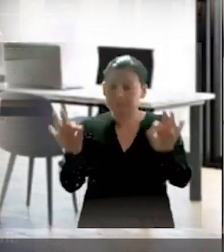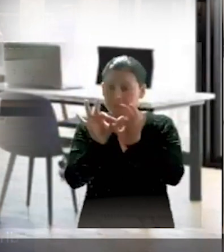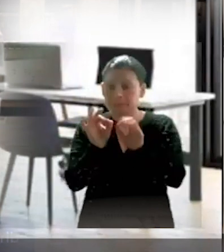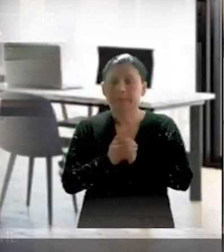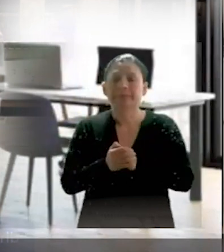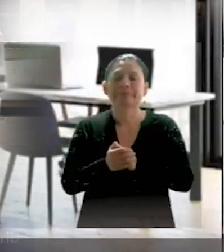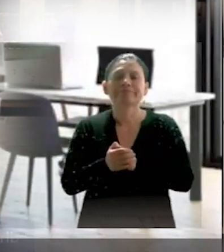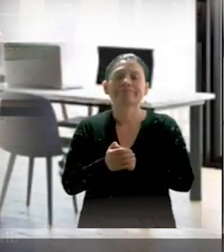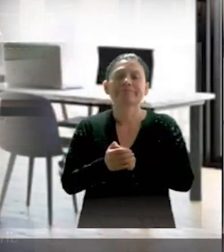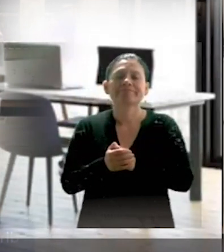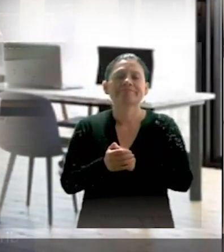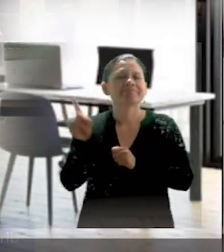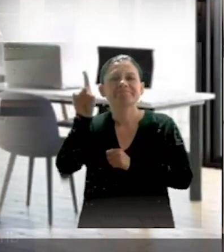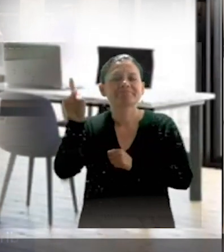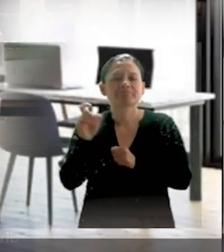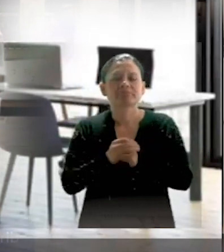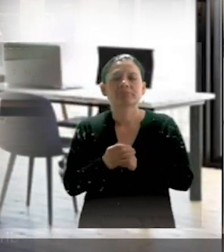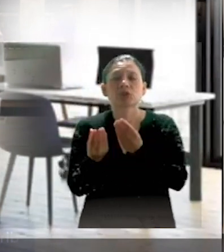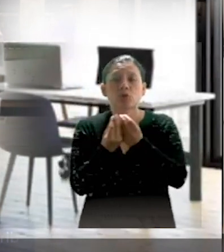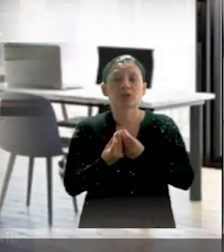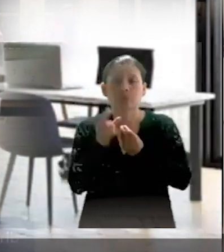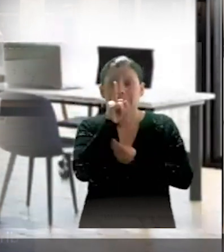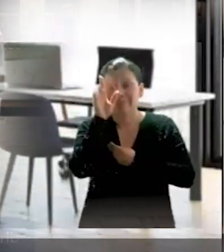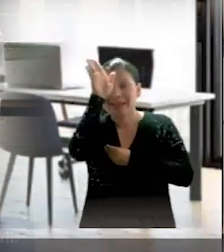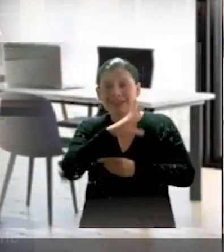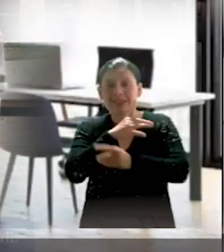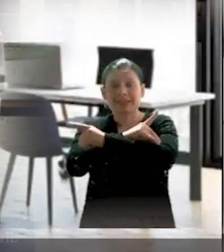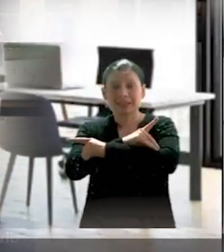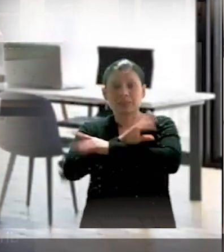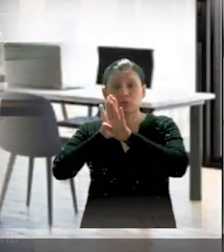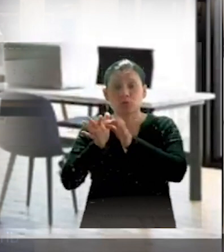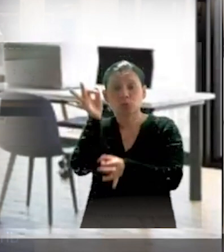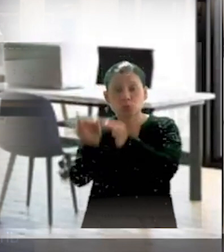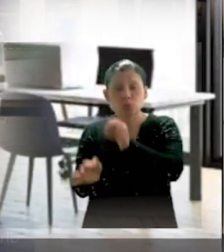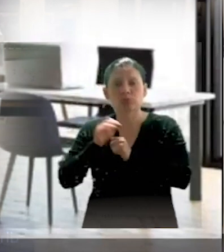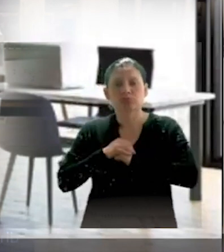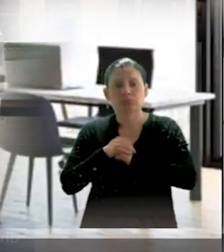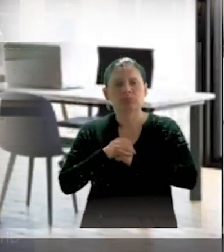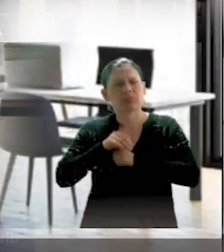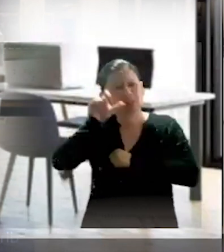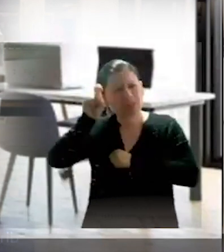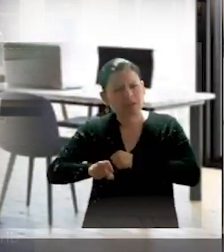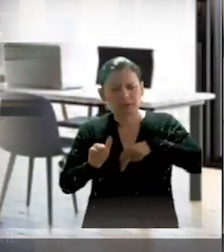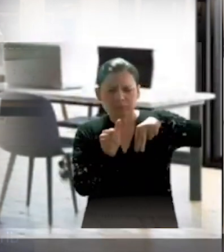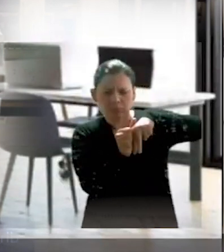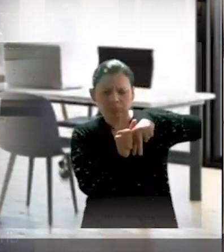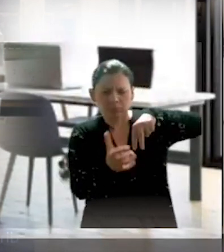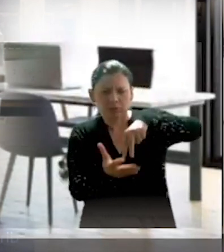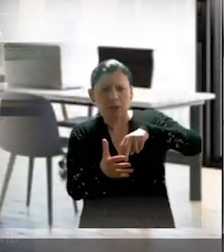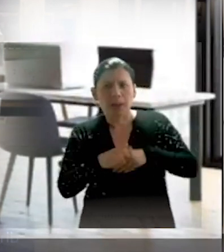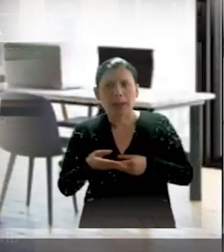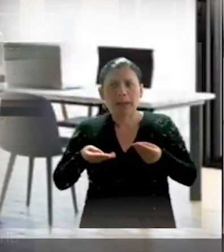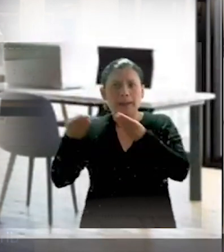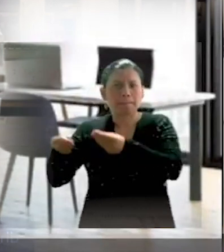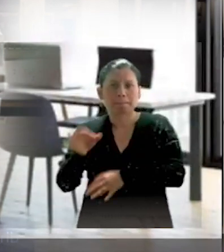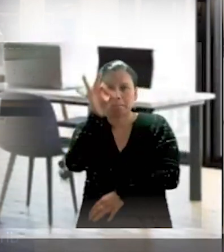y señala que la Comisión Nacional de Disciplina Judicial debería conocer de acciones de tutela, pero en la actualidad no lo está